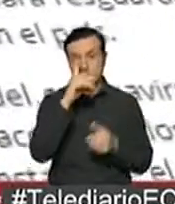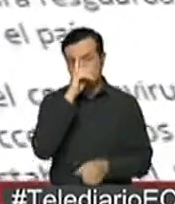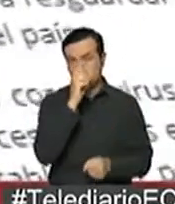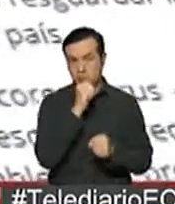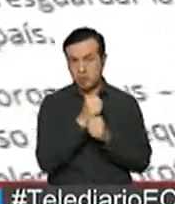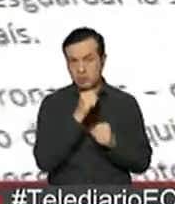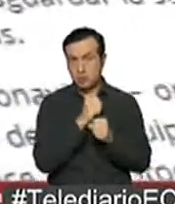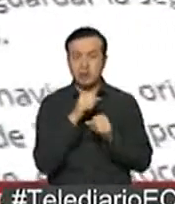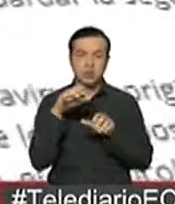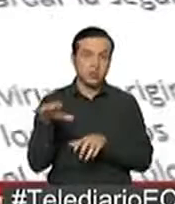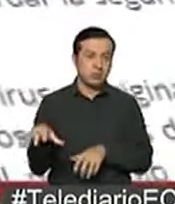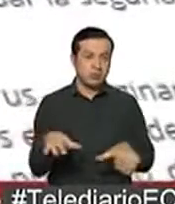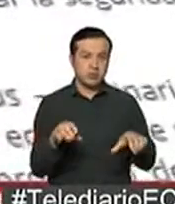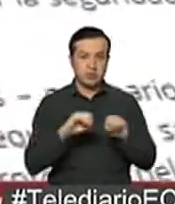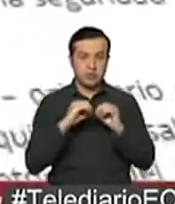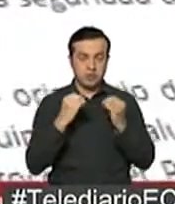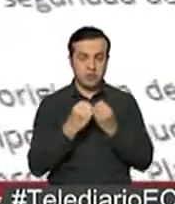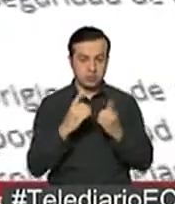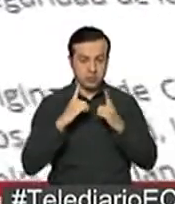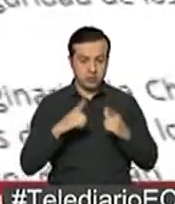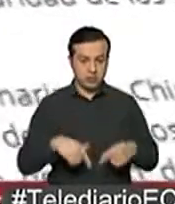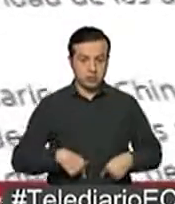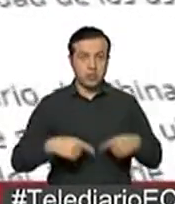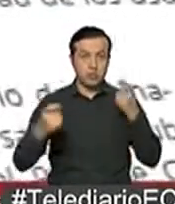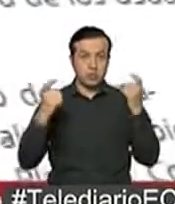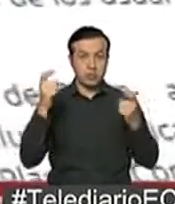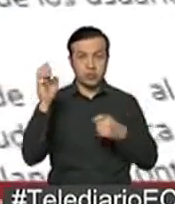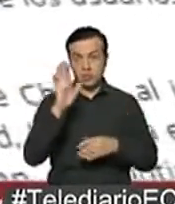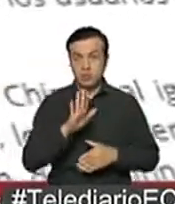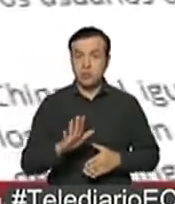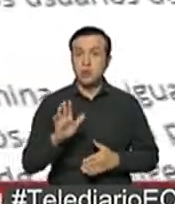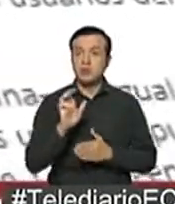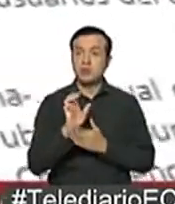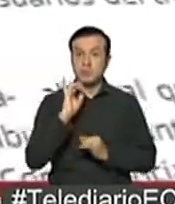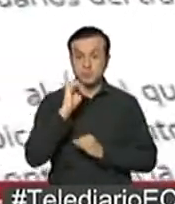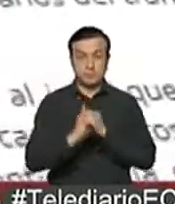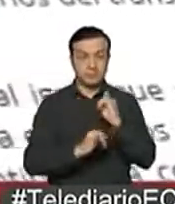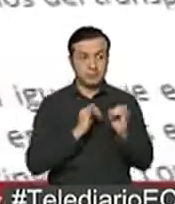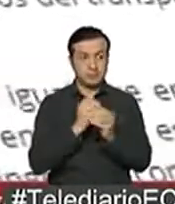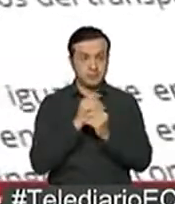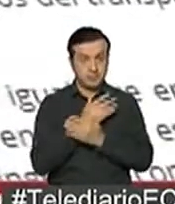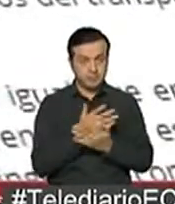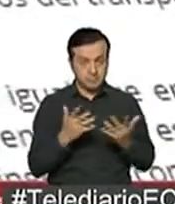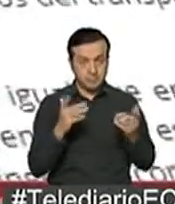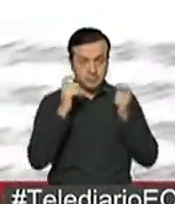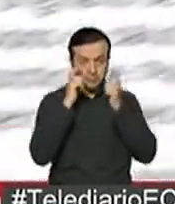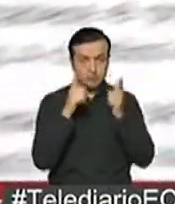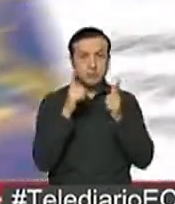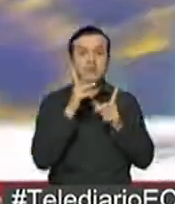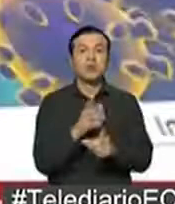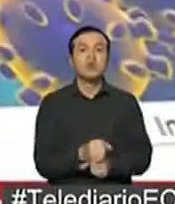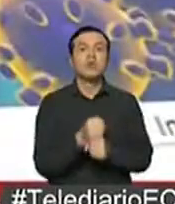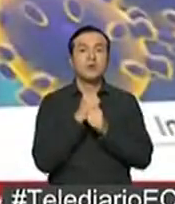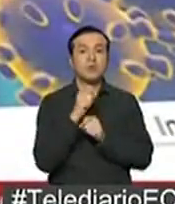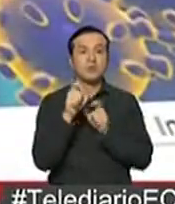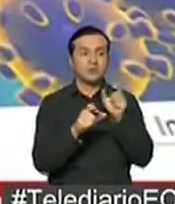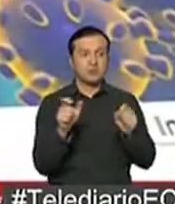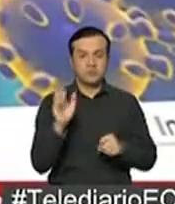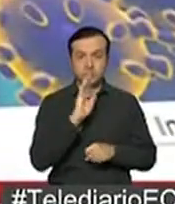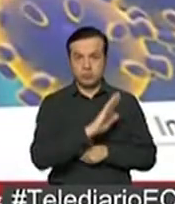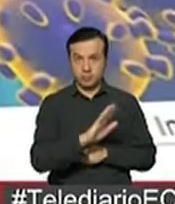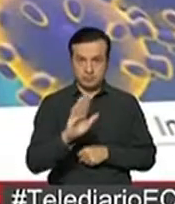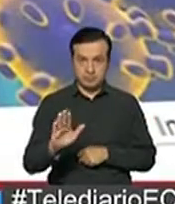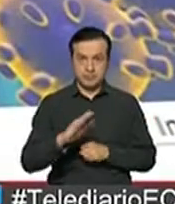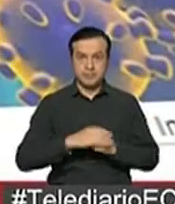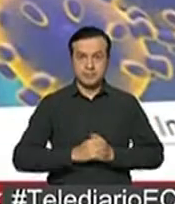de manera coordinada con organismos de salud y de control a nivel nacional e internacional para resguardar la seguridad de los usuarios del transporte